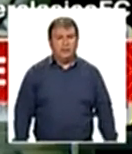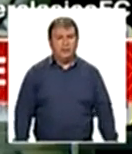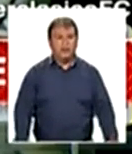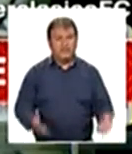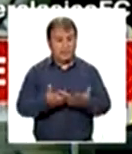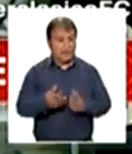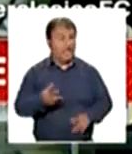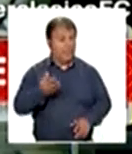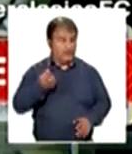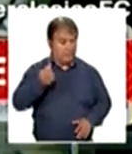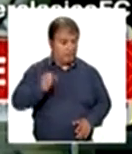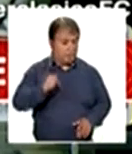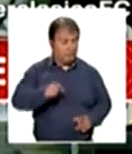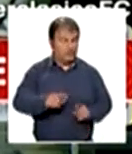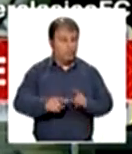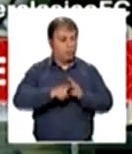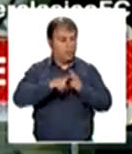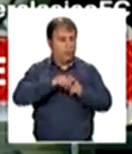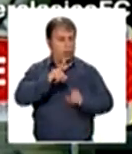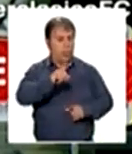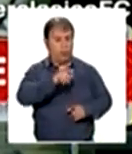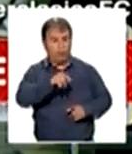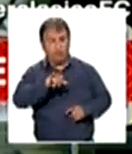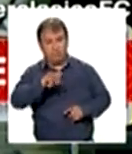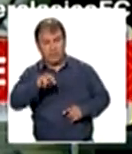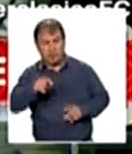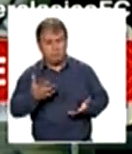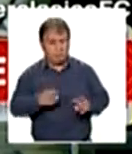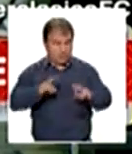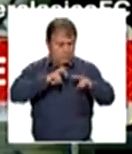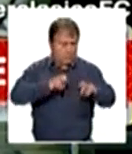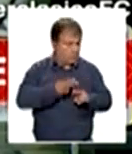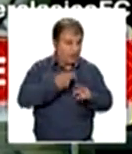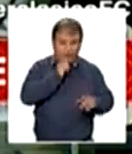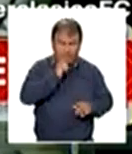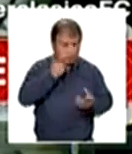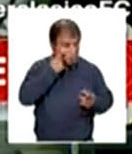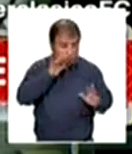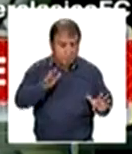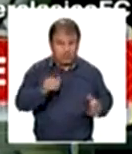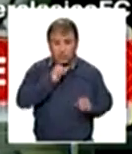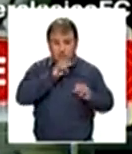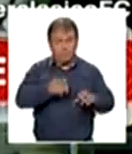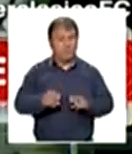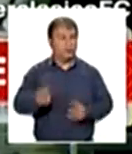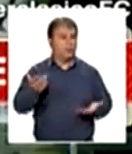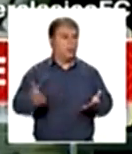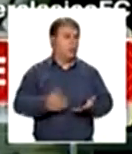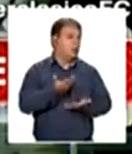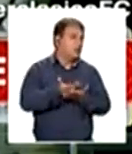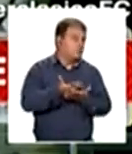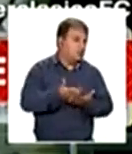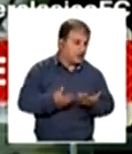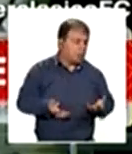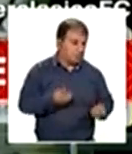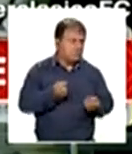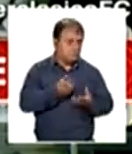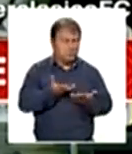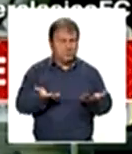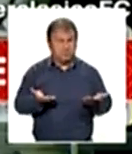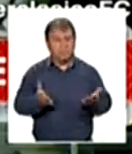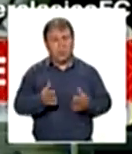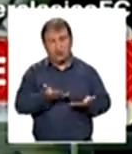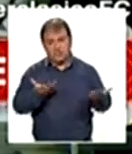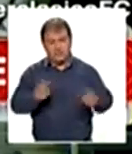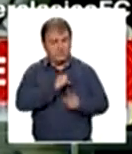Está confirmado el doping. La sustancia todavía, como no se dio a conocer, no la vamos a decir, pero es una droga social. Y esto, por supuesto,